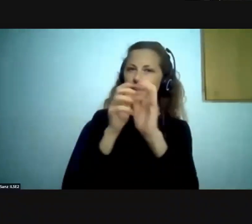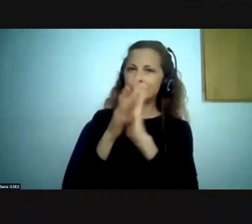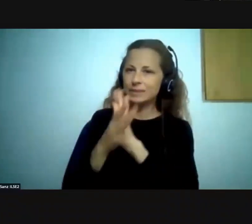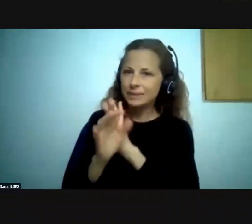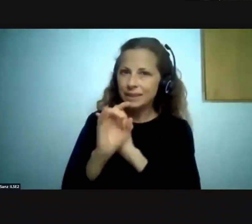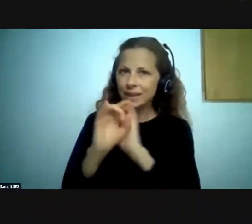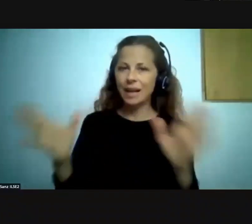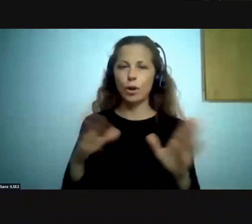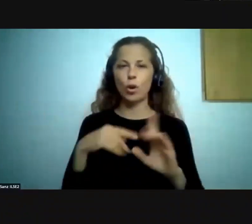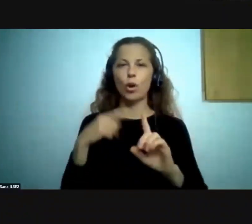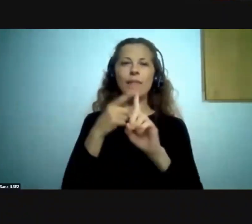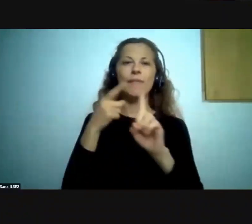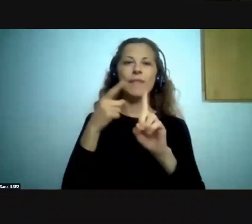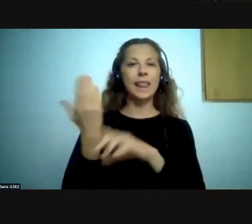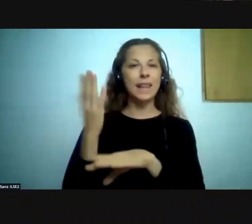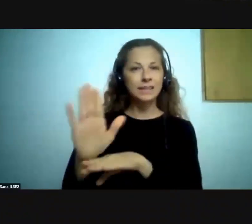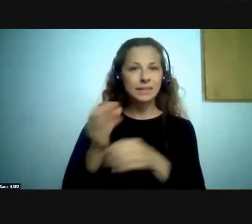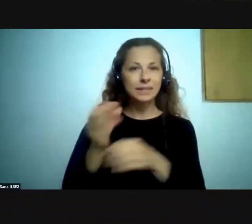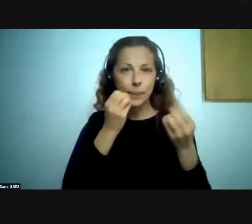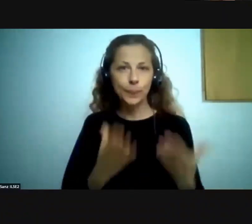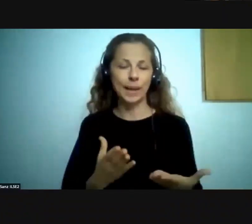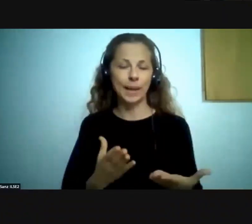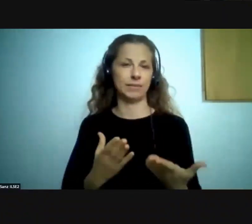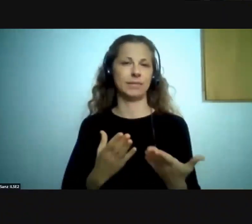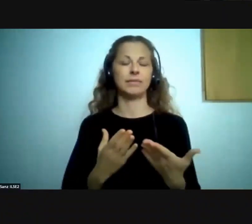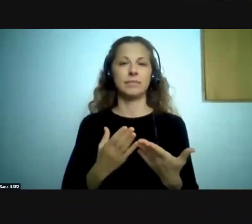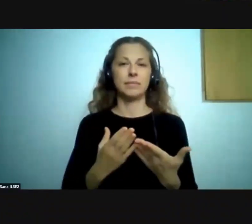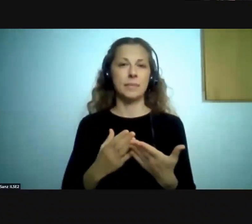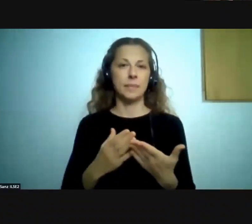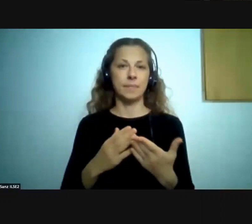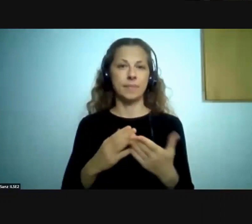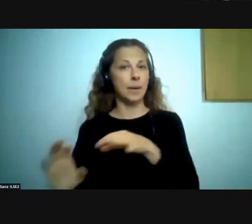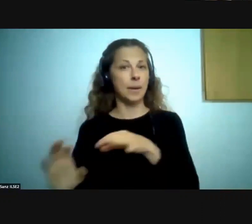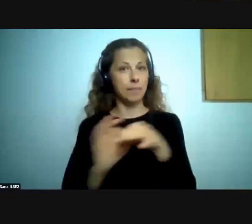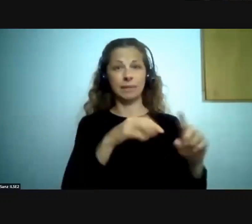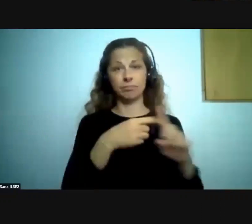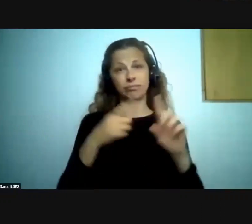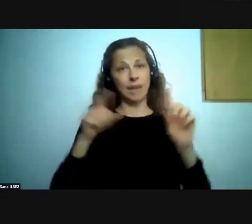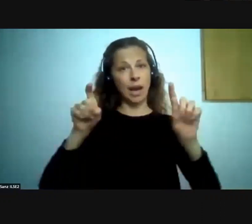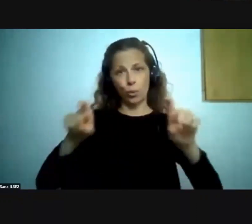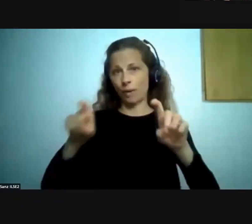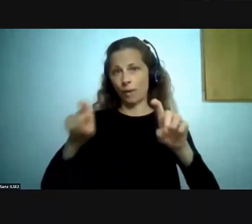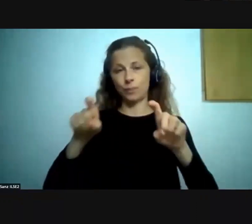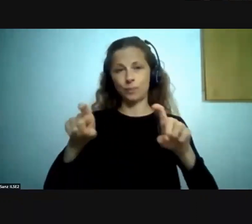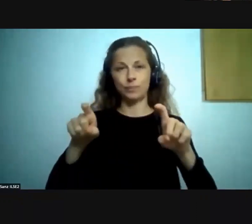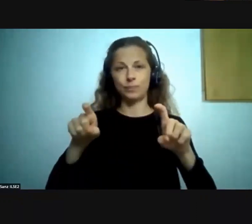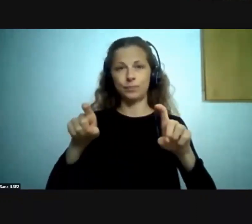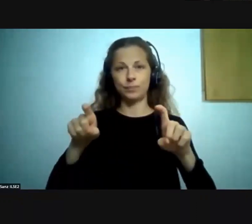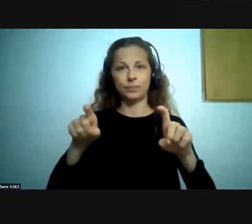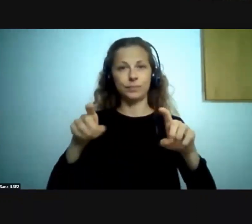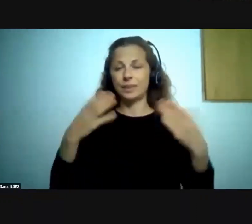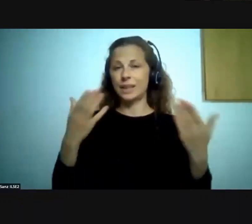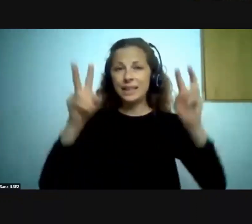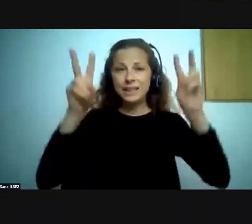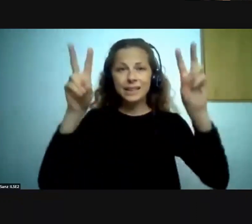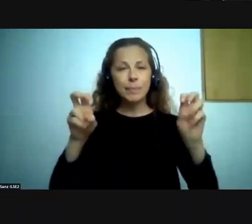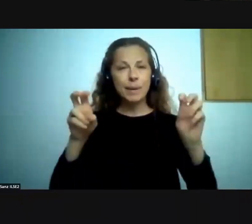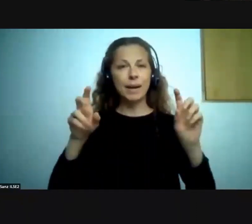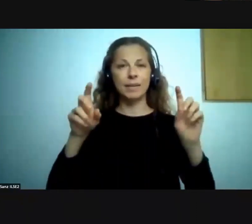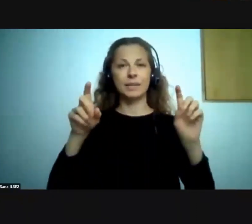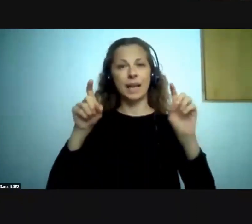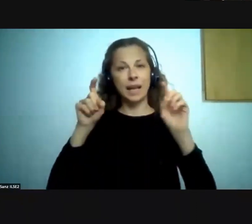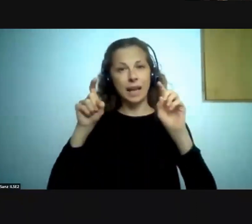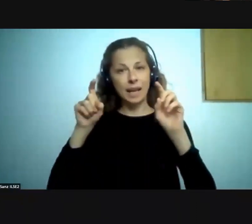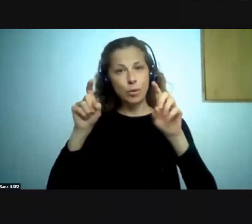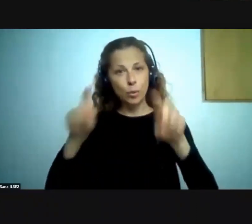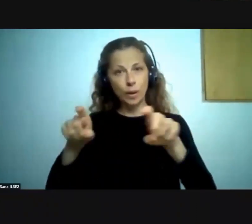referencias y tiene que, a eso tiene que unirse educación. No estamos haciendo nada para romper